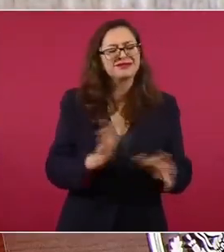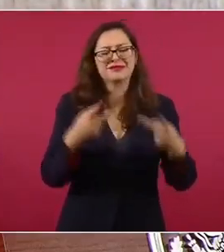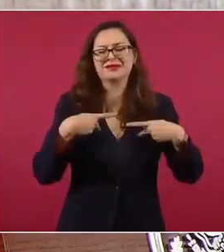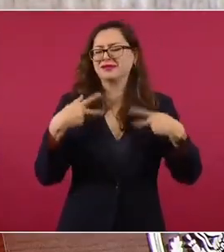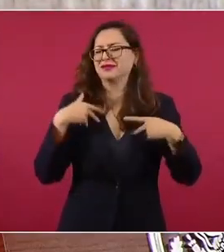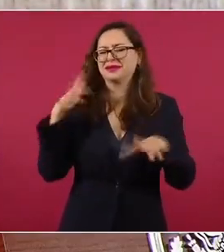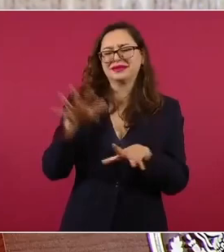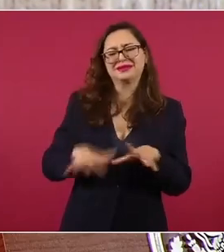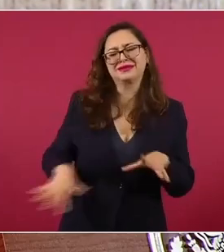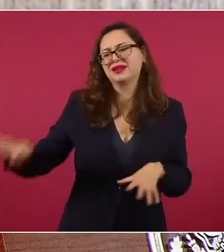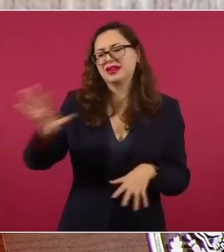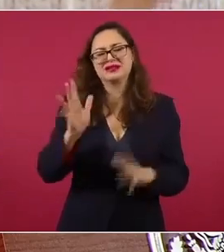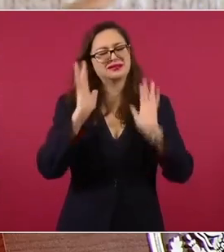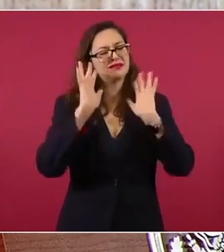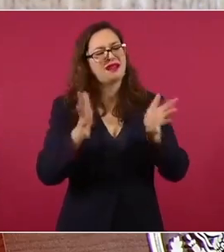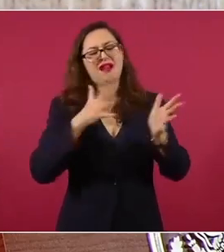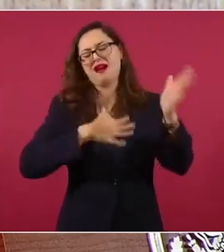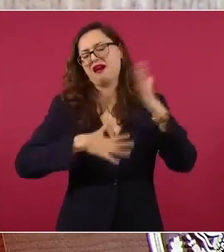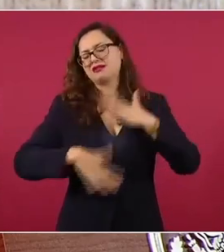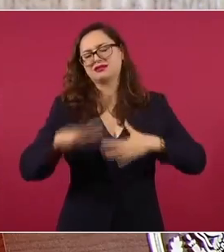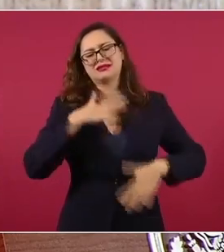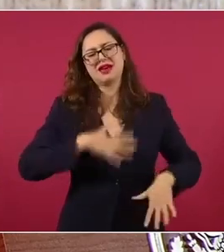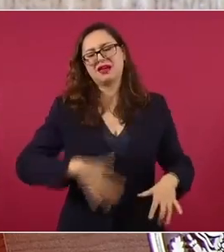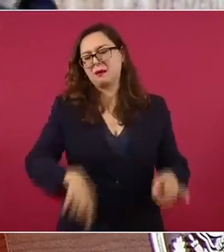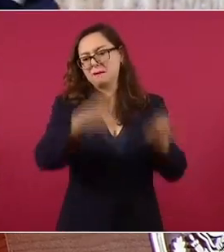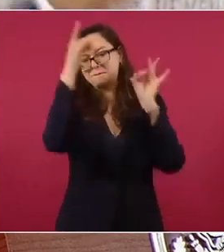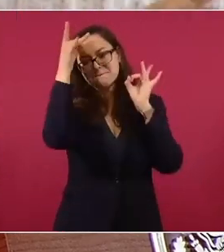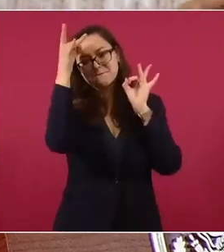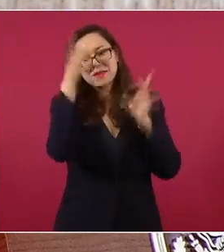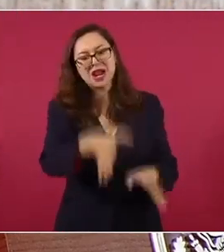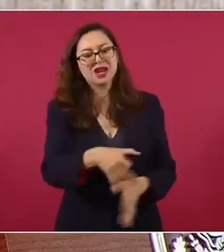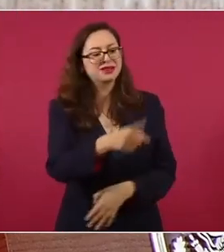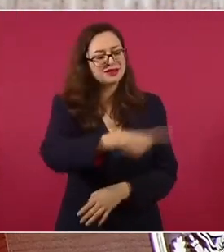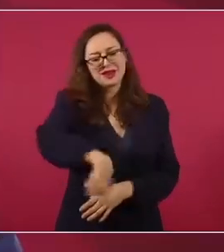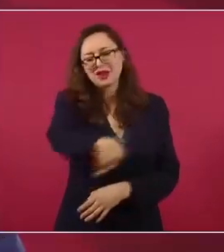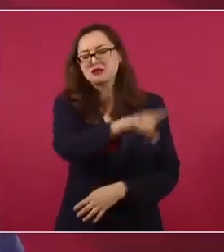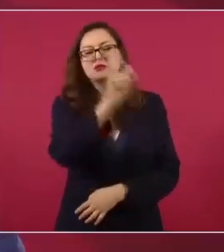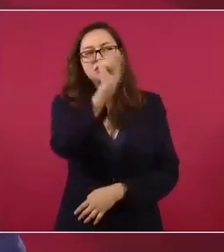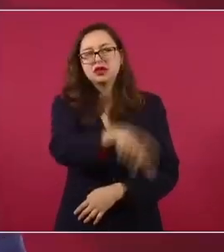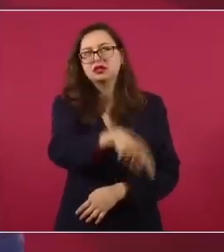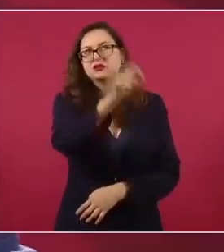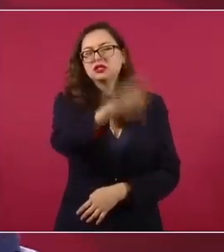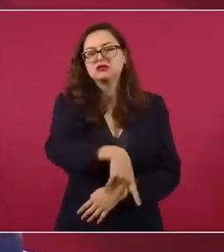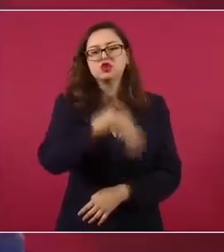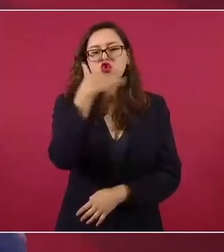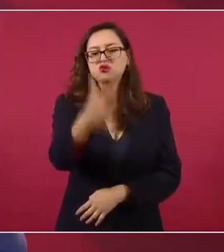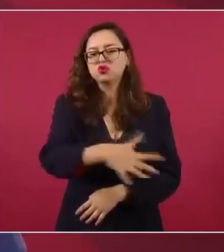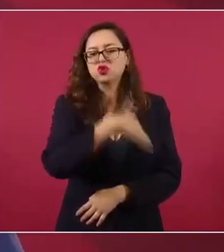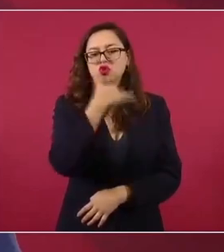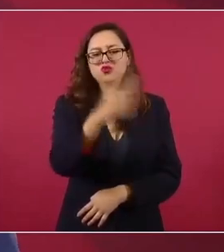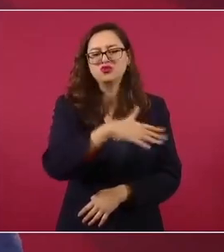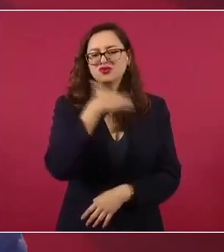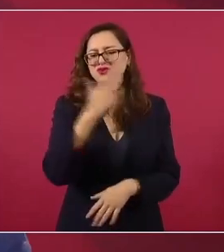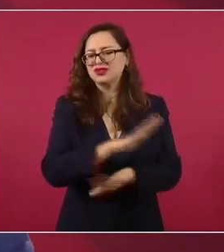harto de ellos, de los corruptos, harto.